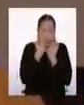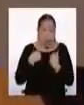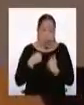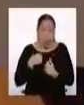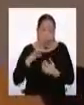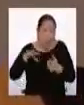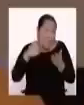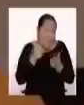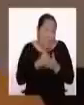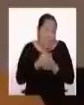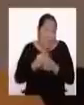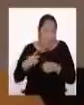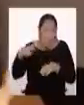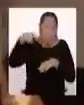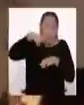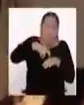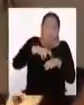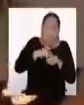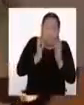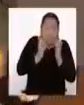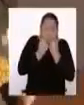había llegado, recién subidito.